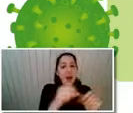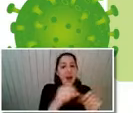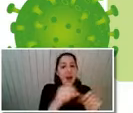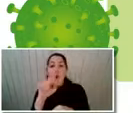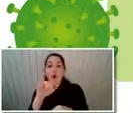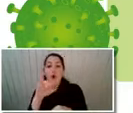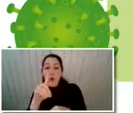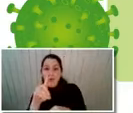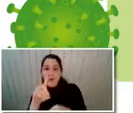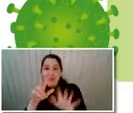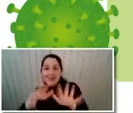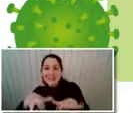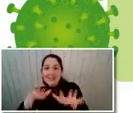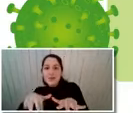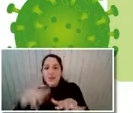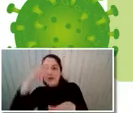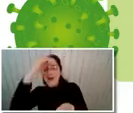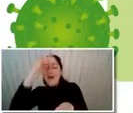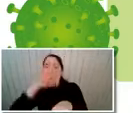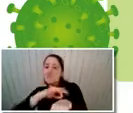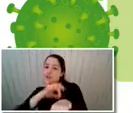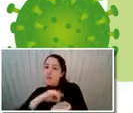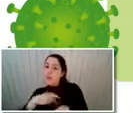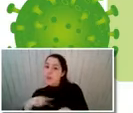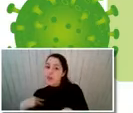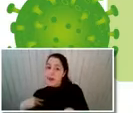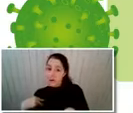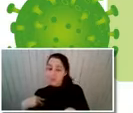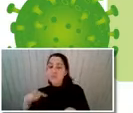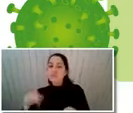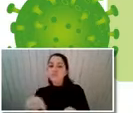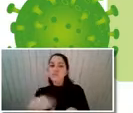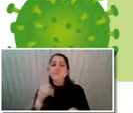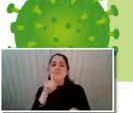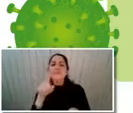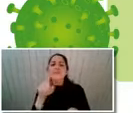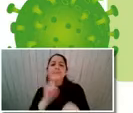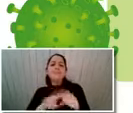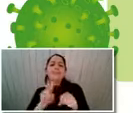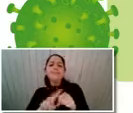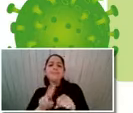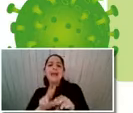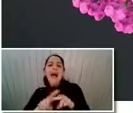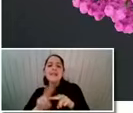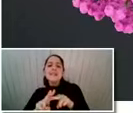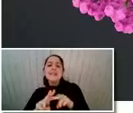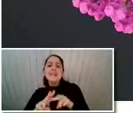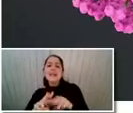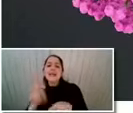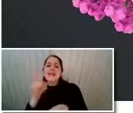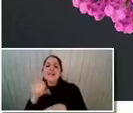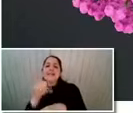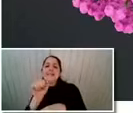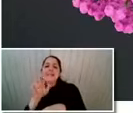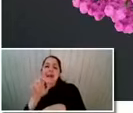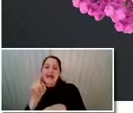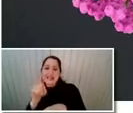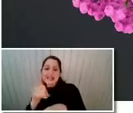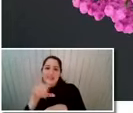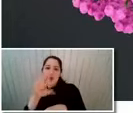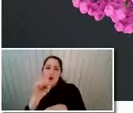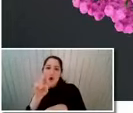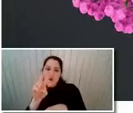la enfermedad, que es producida por el virus SARS-CoV-2, que es el virus que estamos enfrentando hoy en día